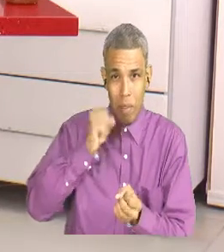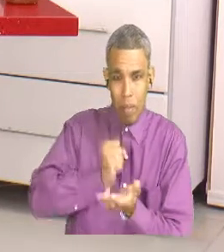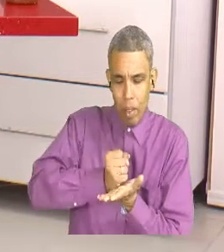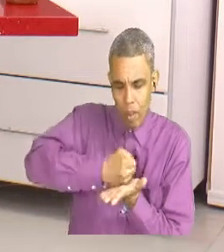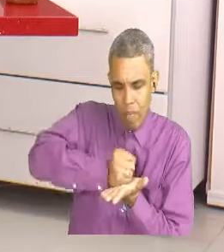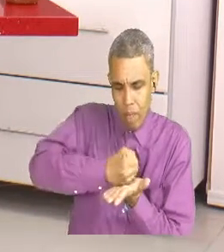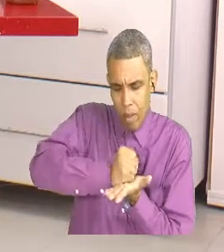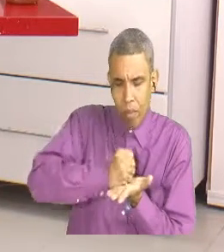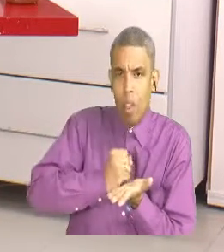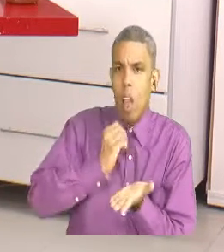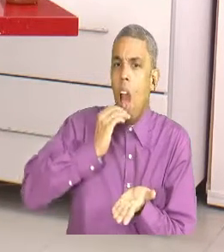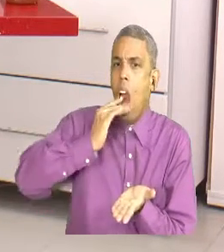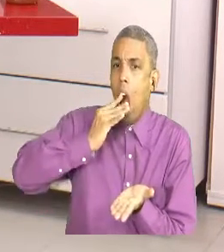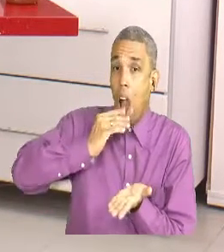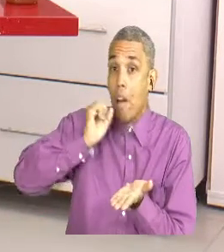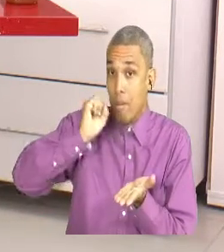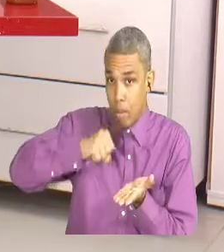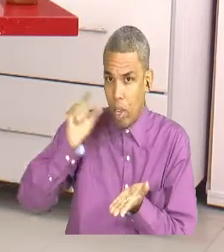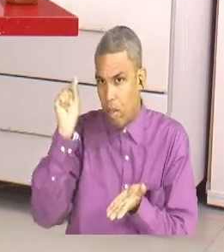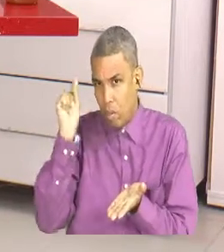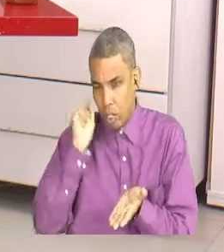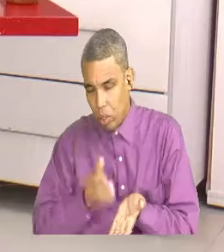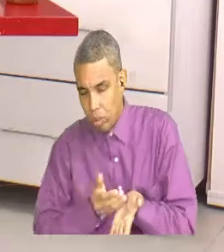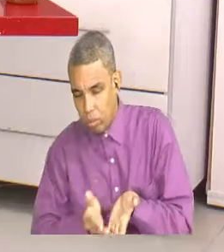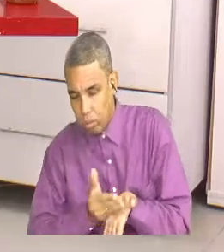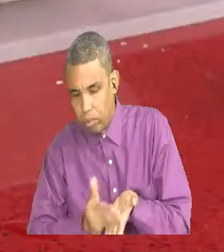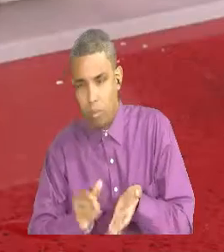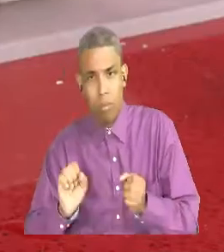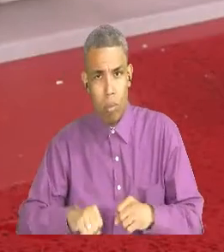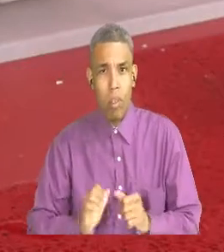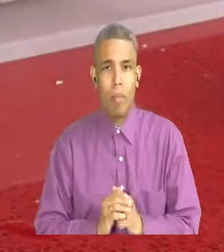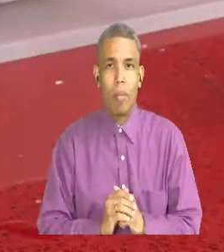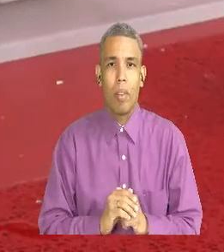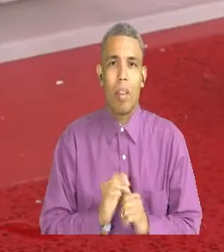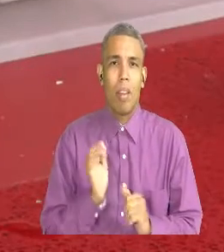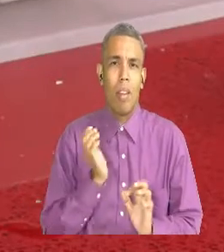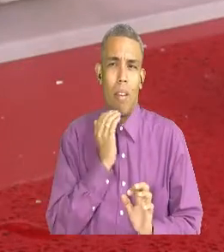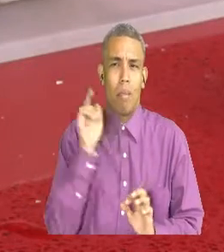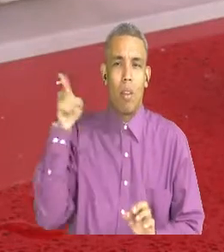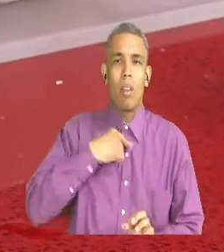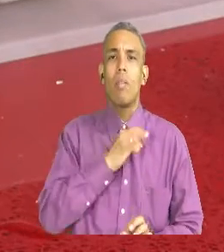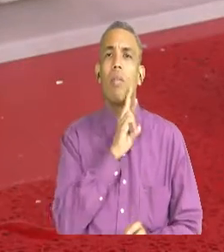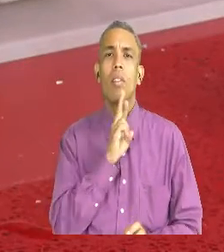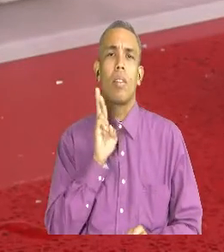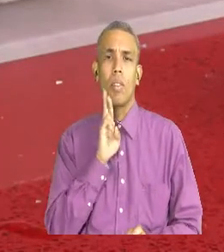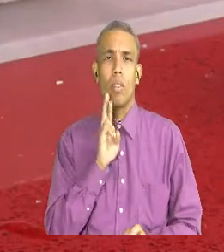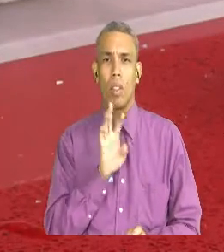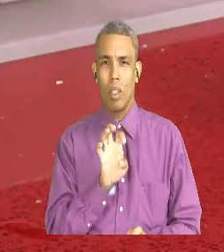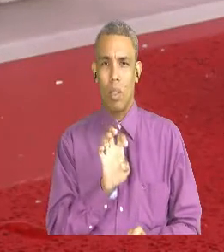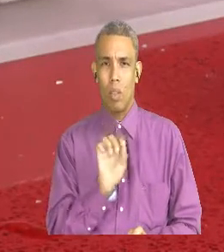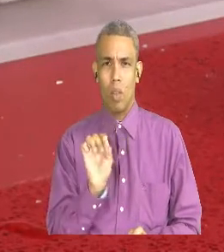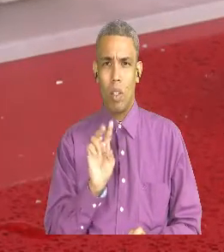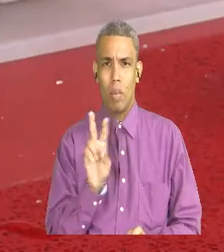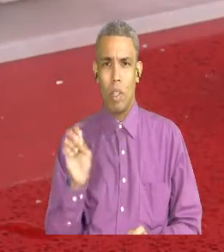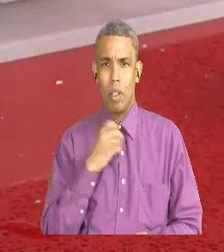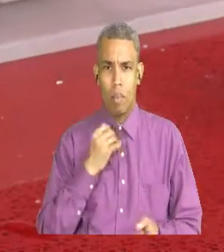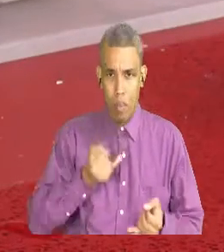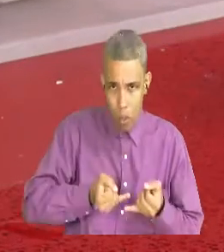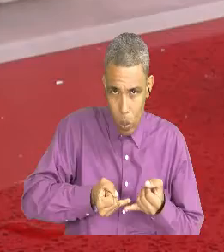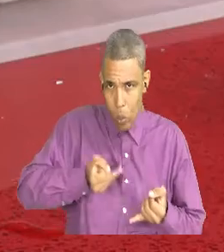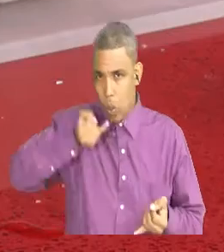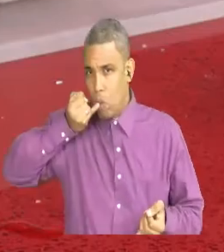Normalmente nosotros en el restaurante cuando son preparaciones de pasta, uh-huh, pues cocinamos la pasta como lo acabamos de hacer y la emplatamos